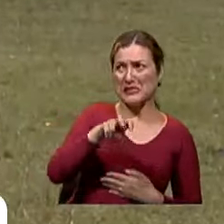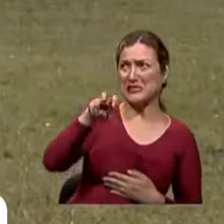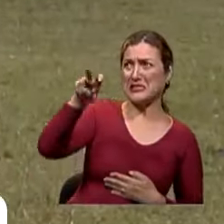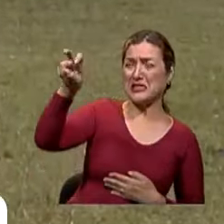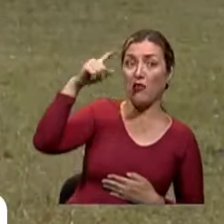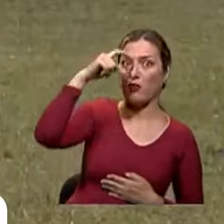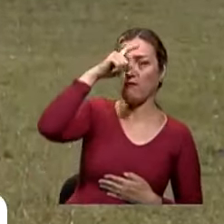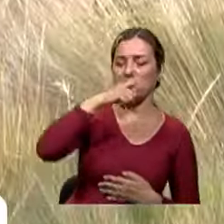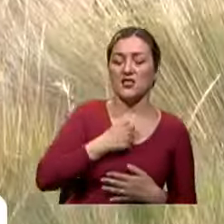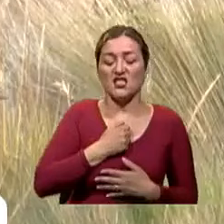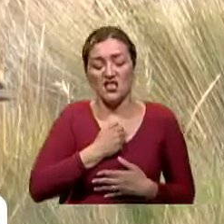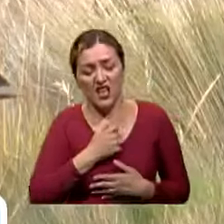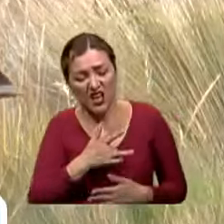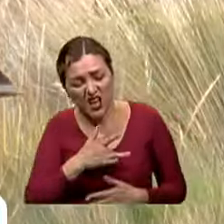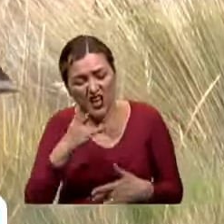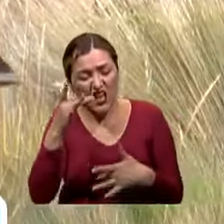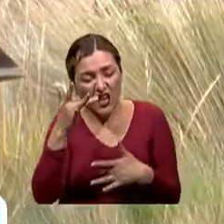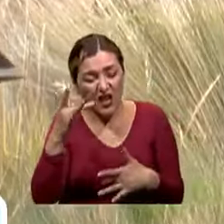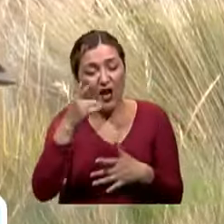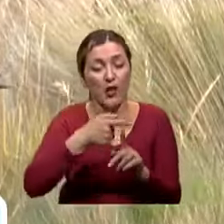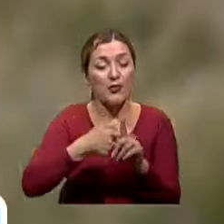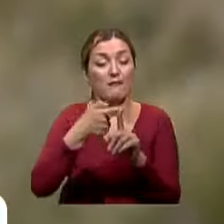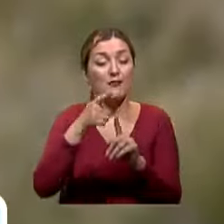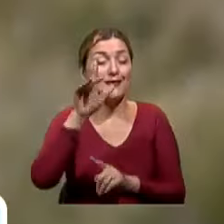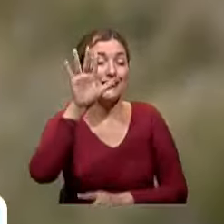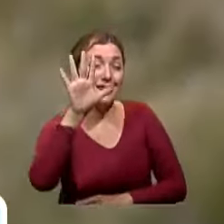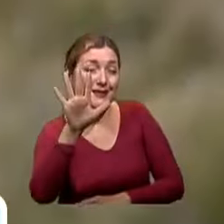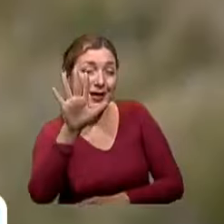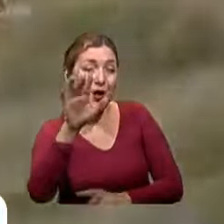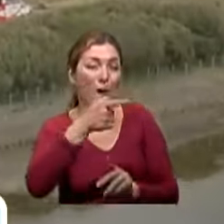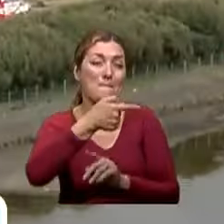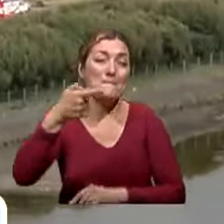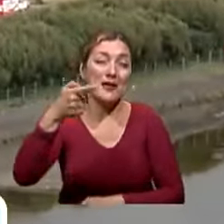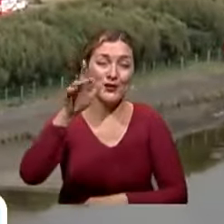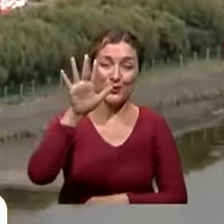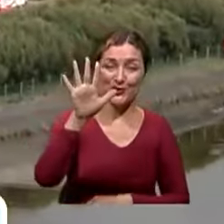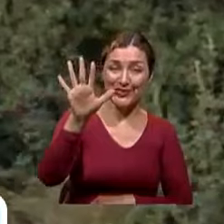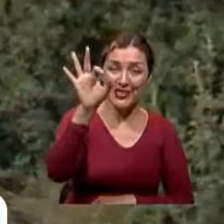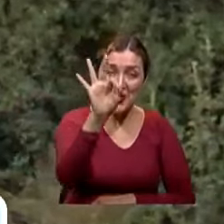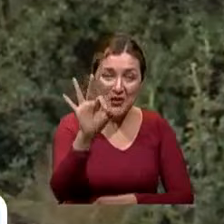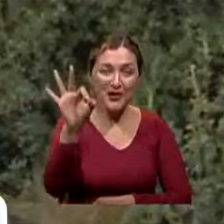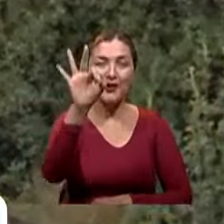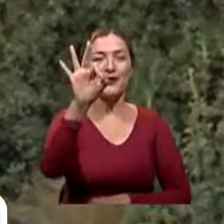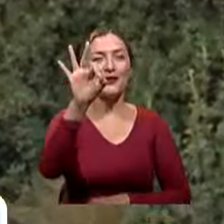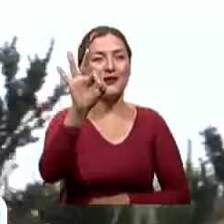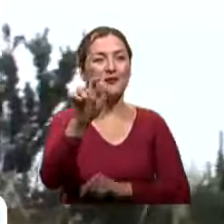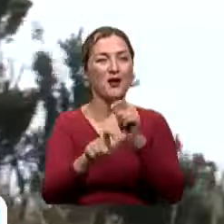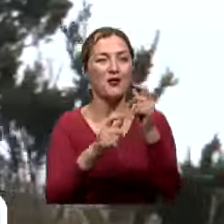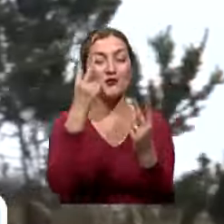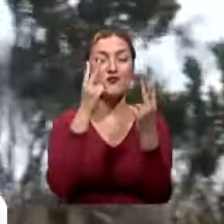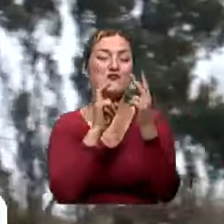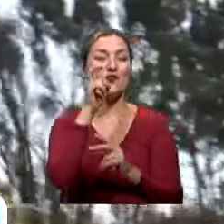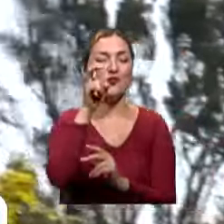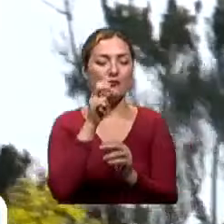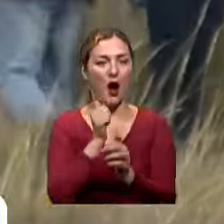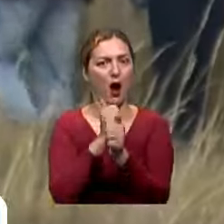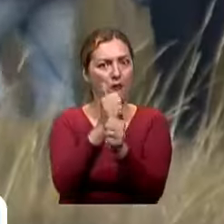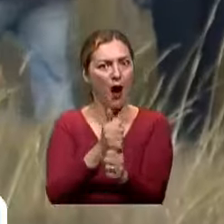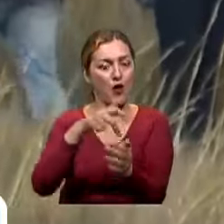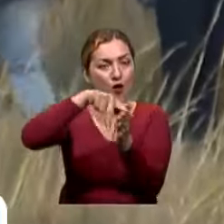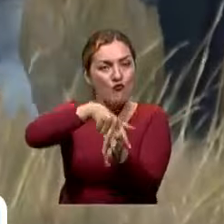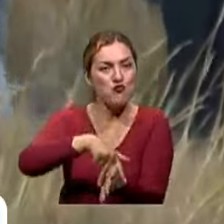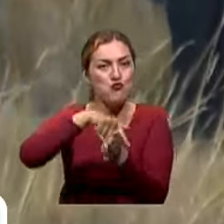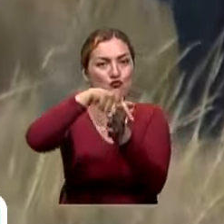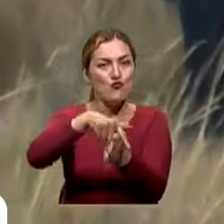de turismo comunitario, donde la temperatura está entre los 5 y menos 5 grados Celsius, los visitantes podrán montar a caballo,